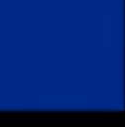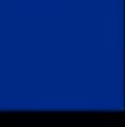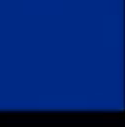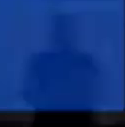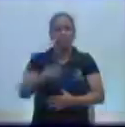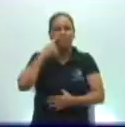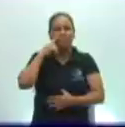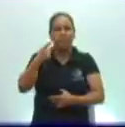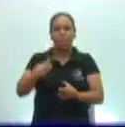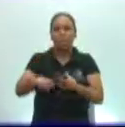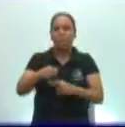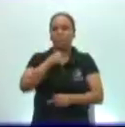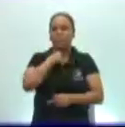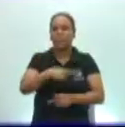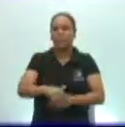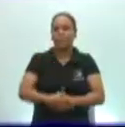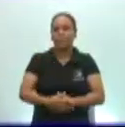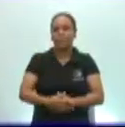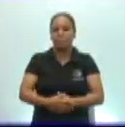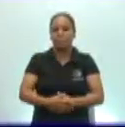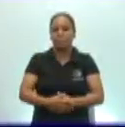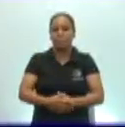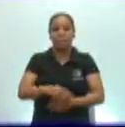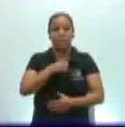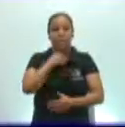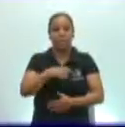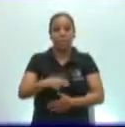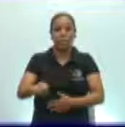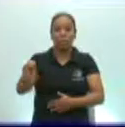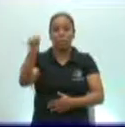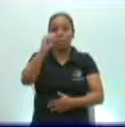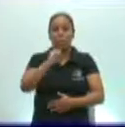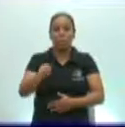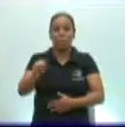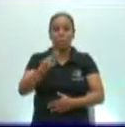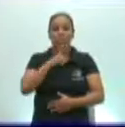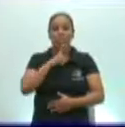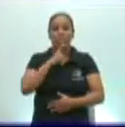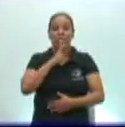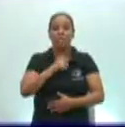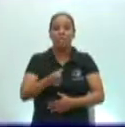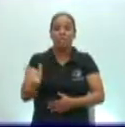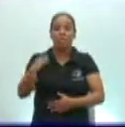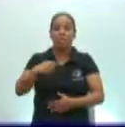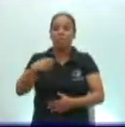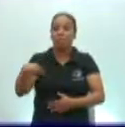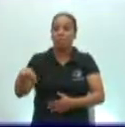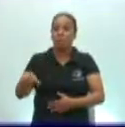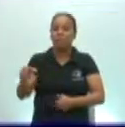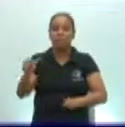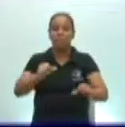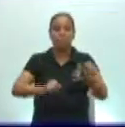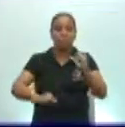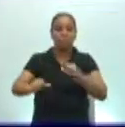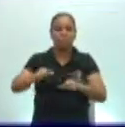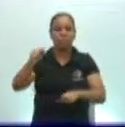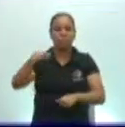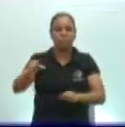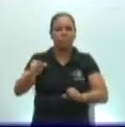Veamos otro ejemplo, y es el caso de la molécula de agua. Vamos a escribir la fórmula química de esta